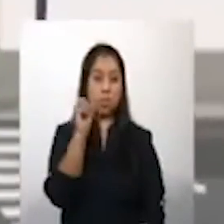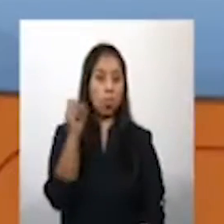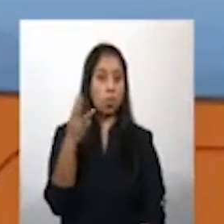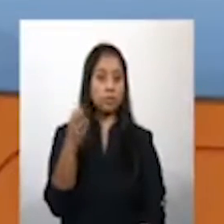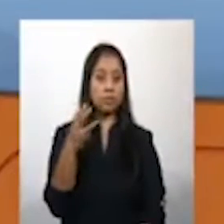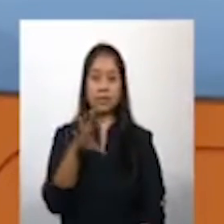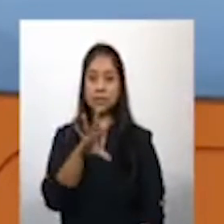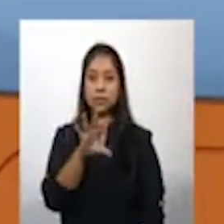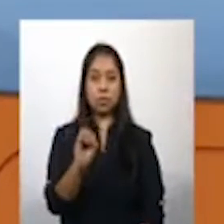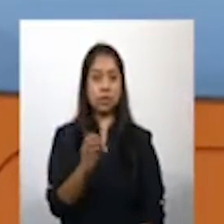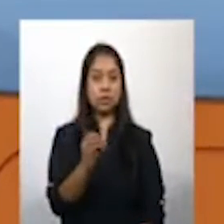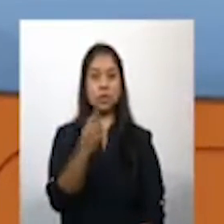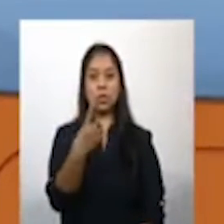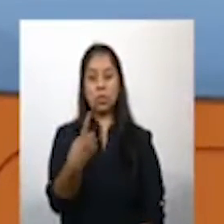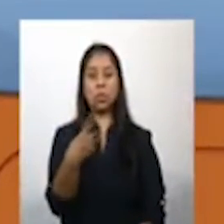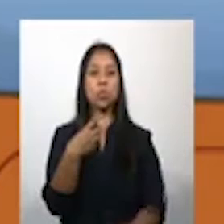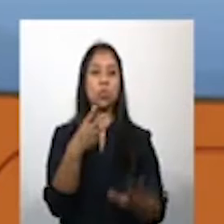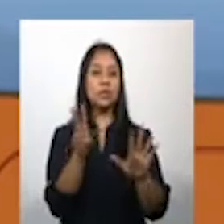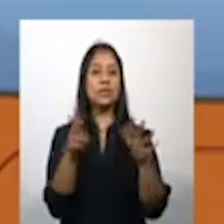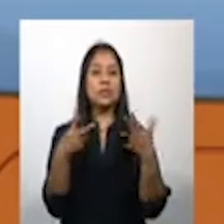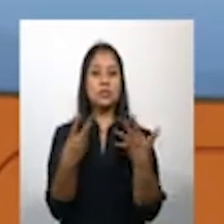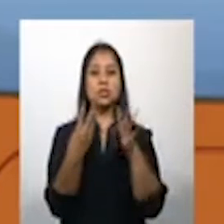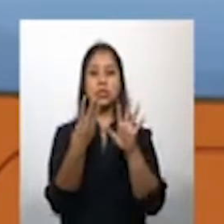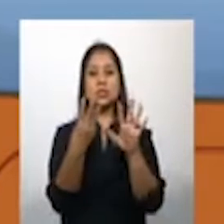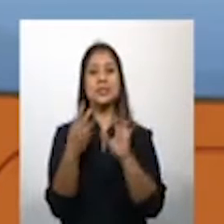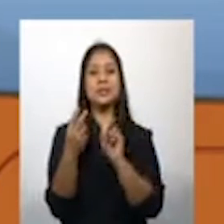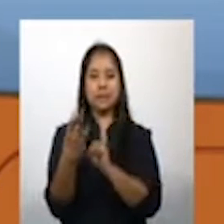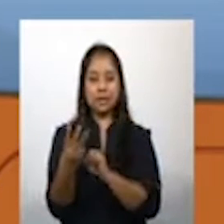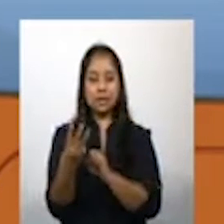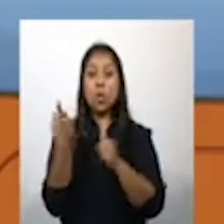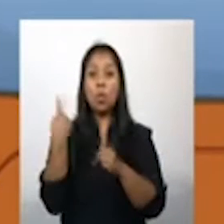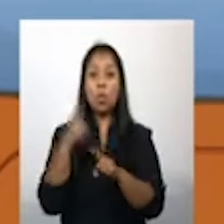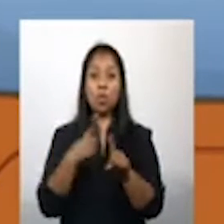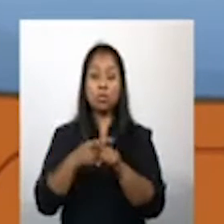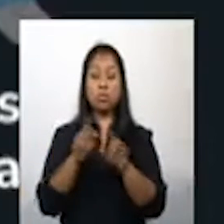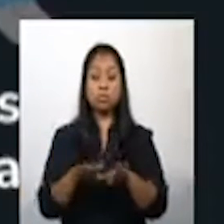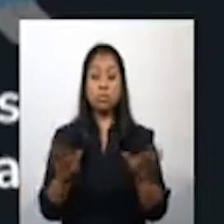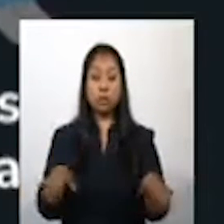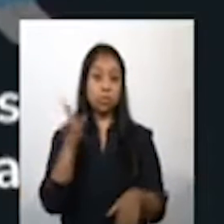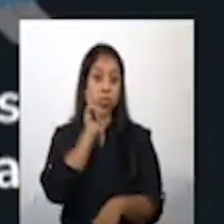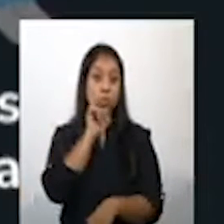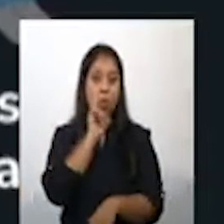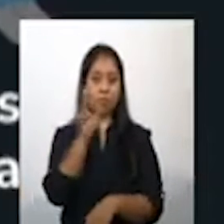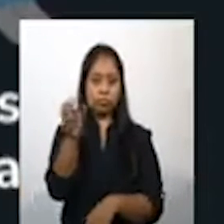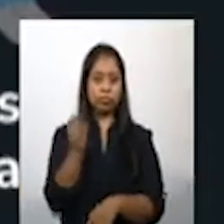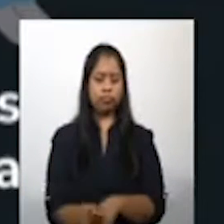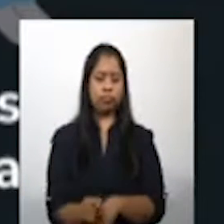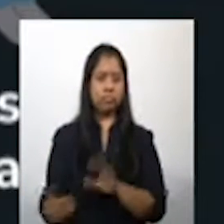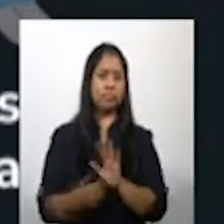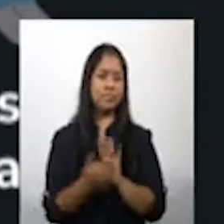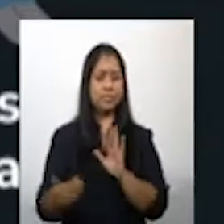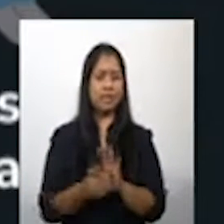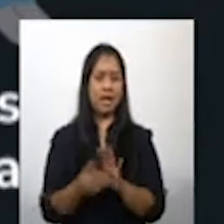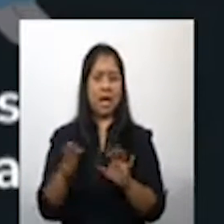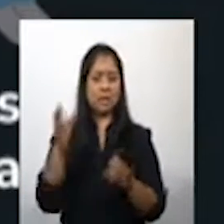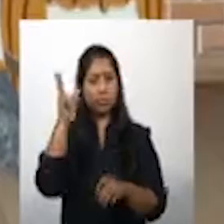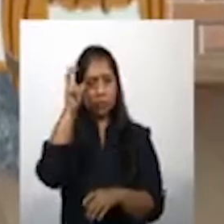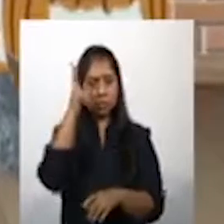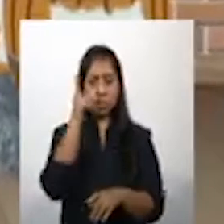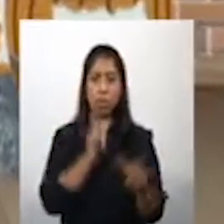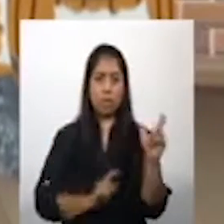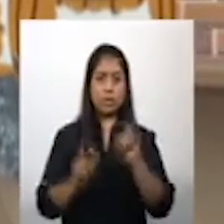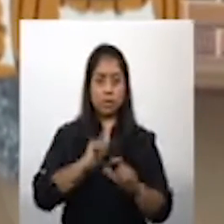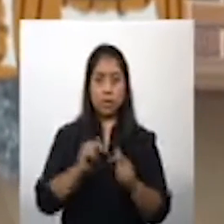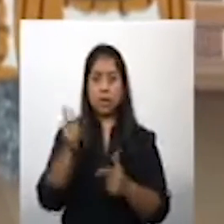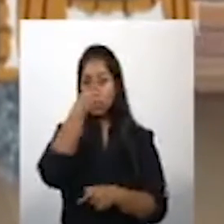la explotación laboral y trabajo forzoso infantil. Con esta campaña se pretende crear conciencia a los empleadores acerca de las